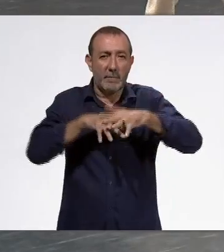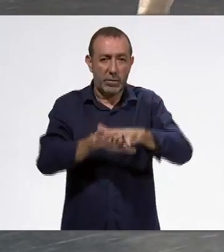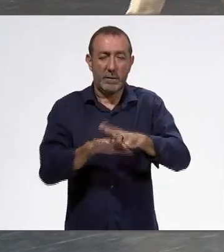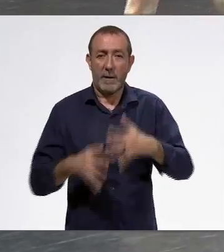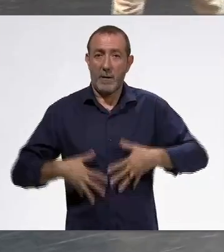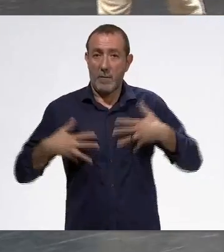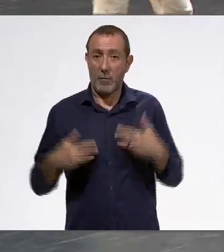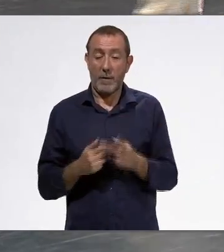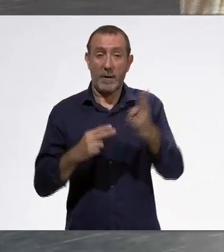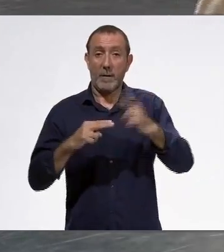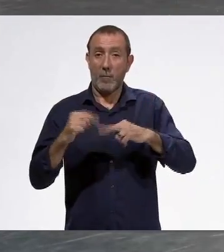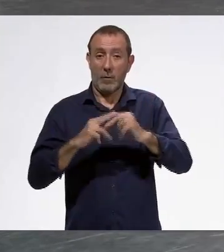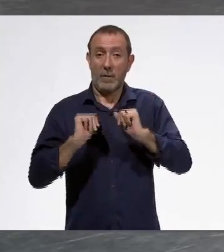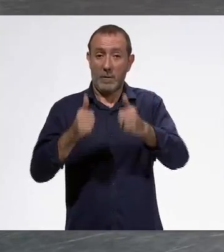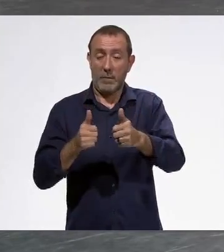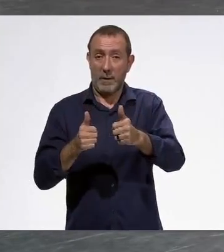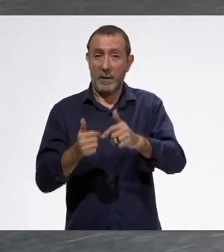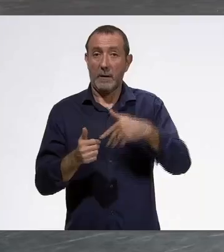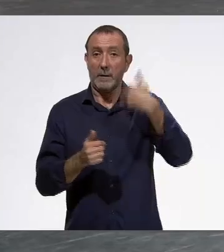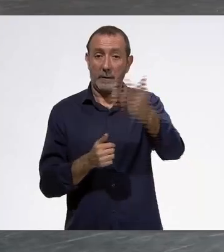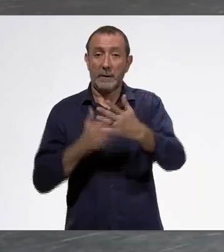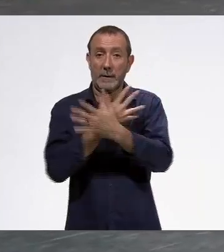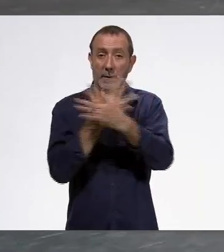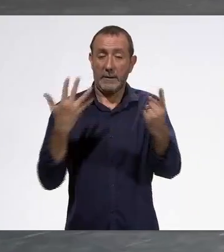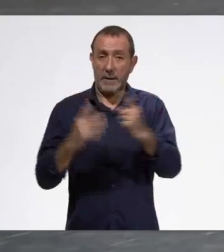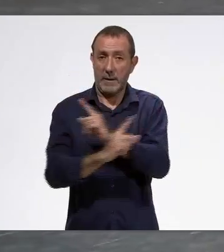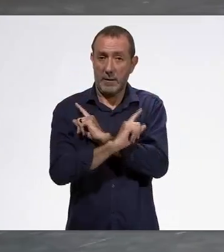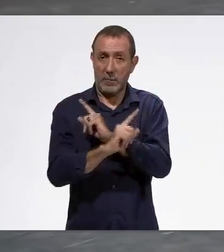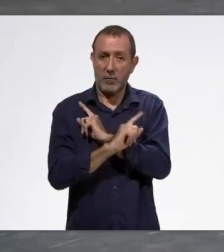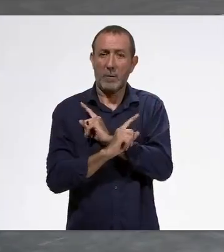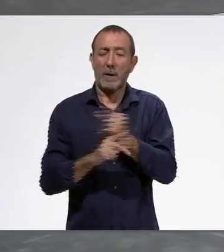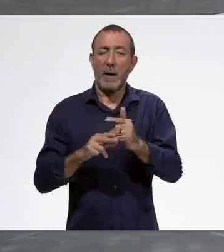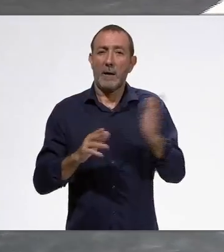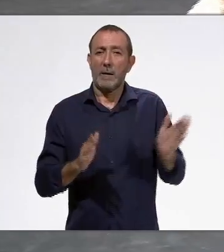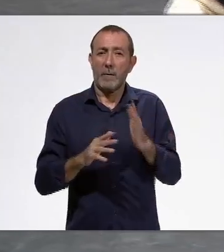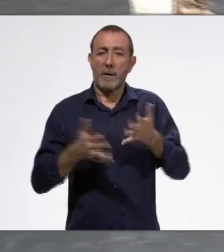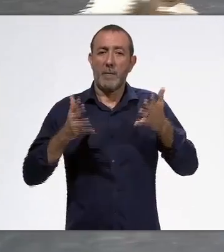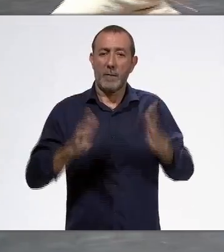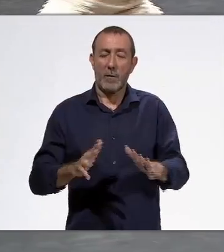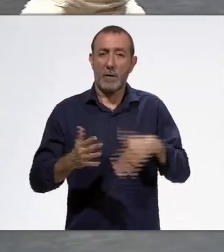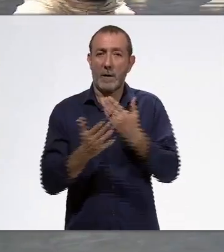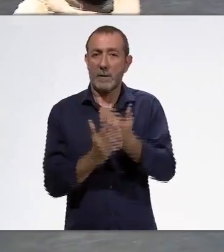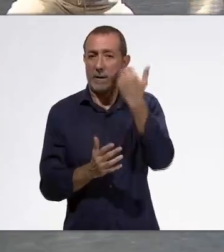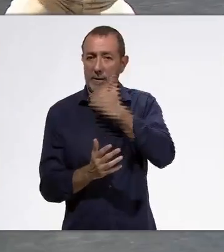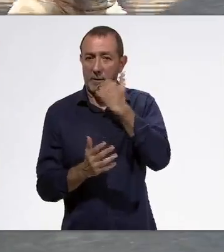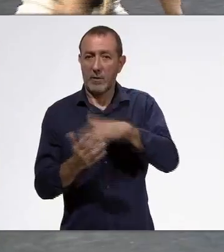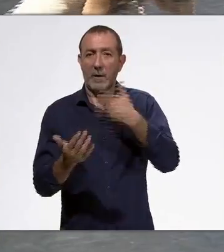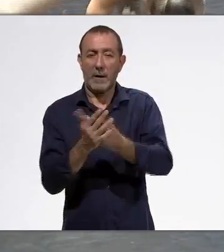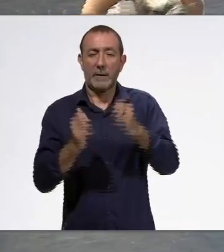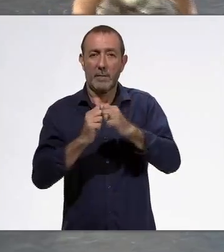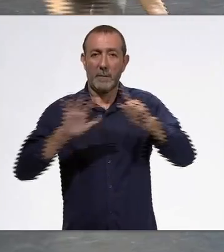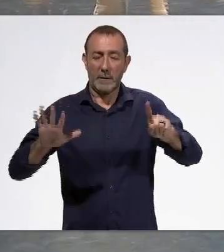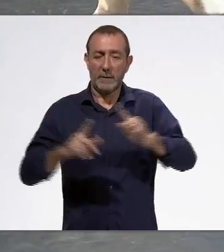emociones el montaje se subirá las tablas del teatro Echegaray el próximo 16 de noviembre y habrá pases de miércoles a sábado hasta el día